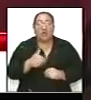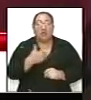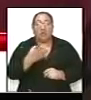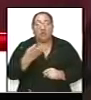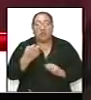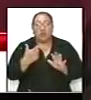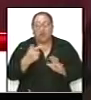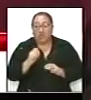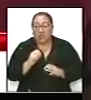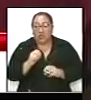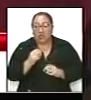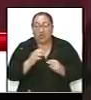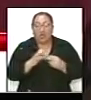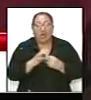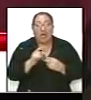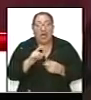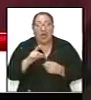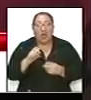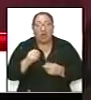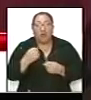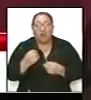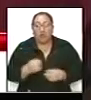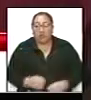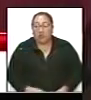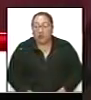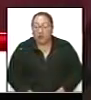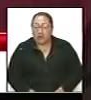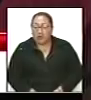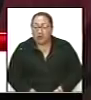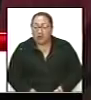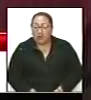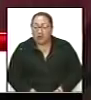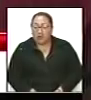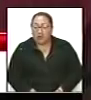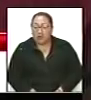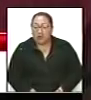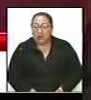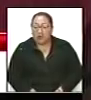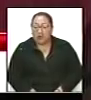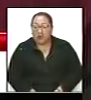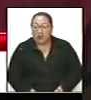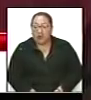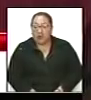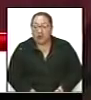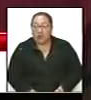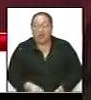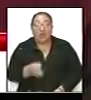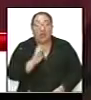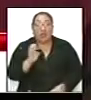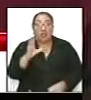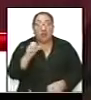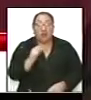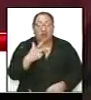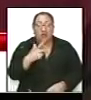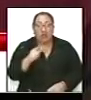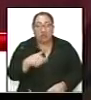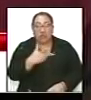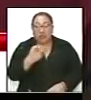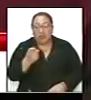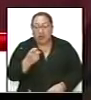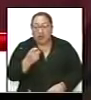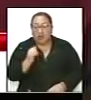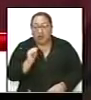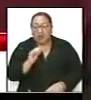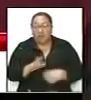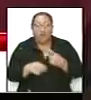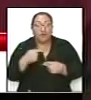23.470 galones. ¿Por qué? Porque si tomamos como referencia enero se recibió 3.300 y